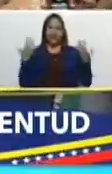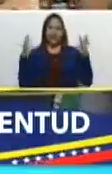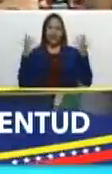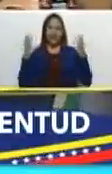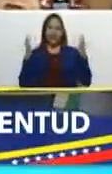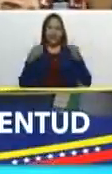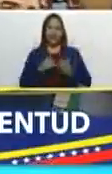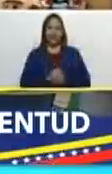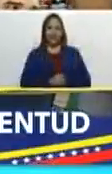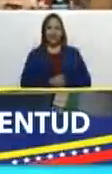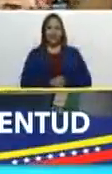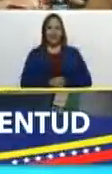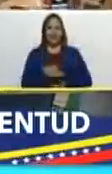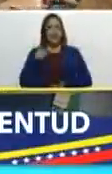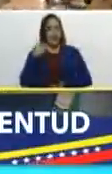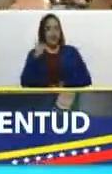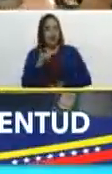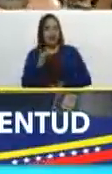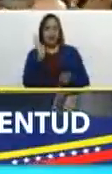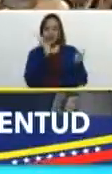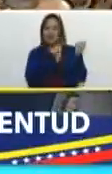Y lo que estoy es, mira...